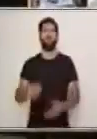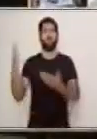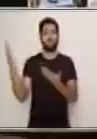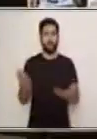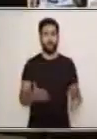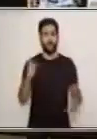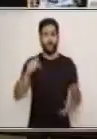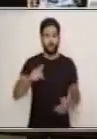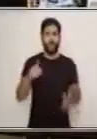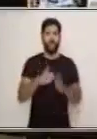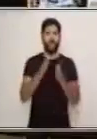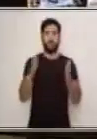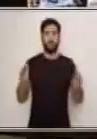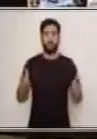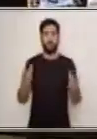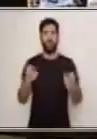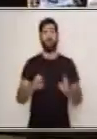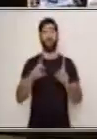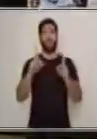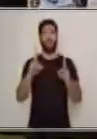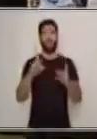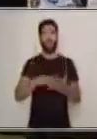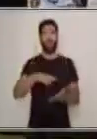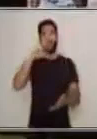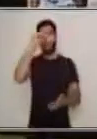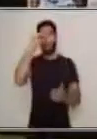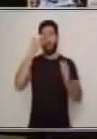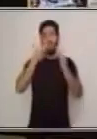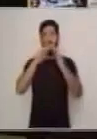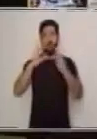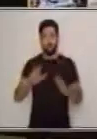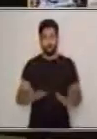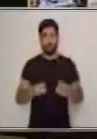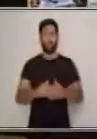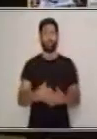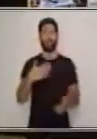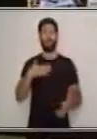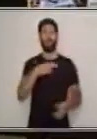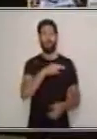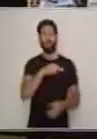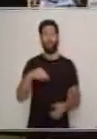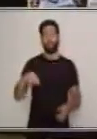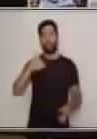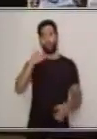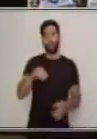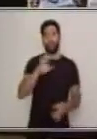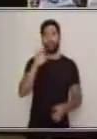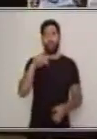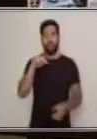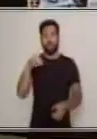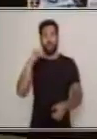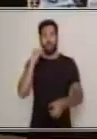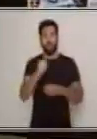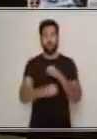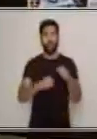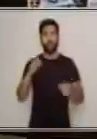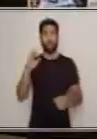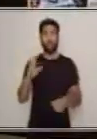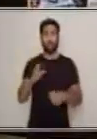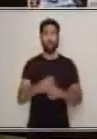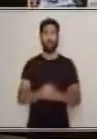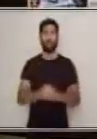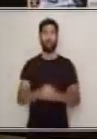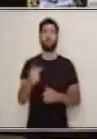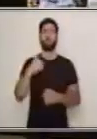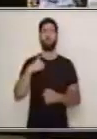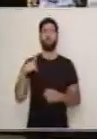Bienvenidos a este espacio educativo Aprendo en Casa. Mi nombre es Jennifer Valesca Boche Castro y en esta oportunidad